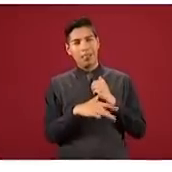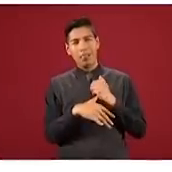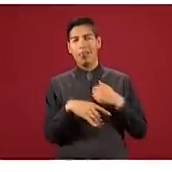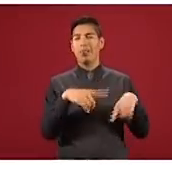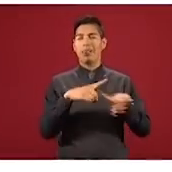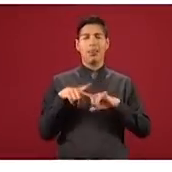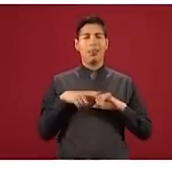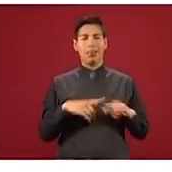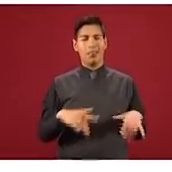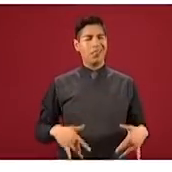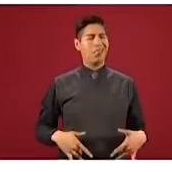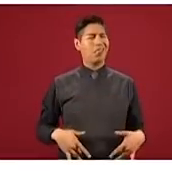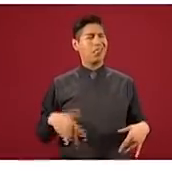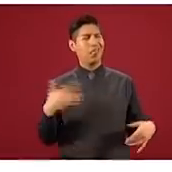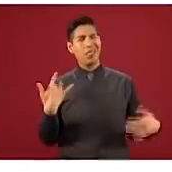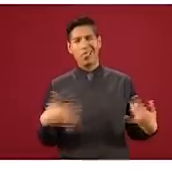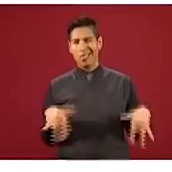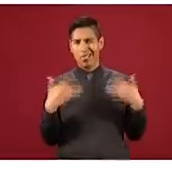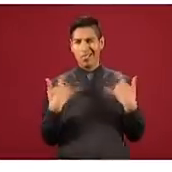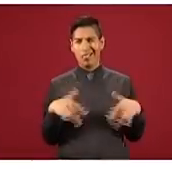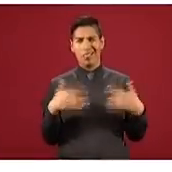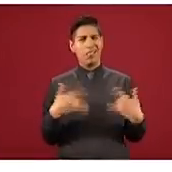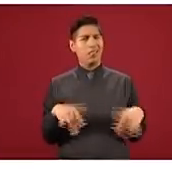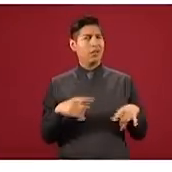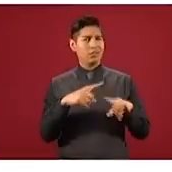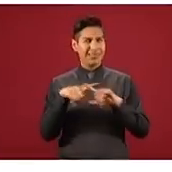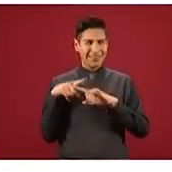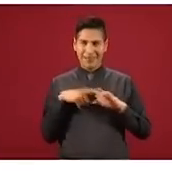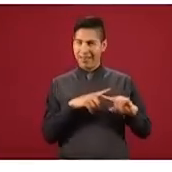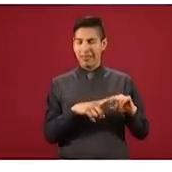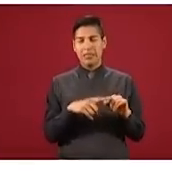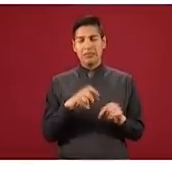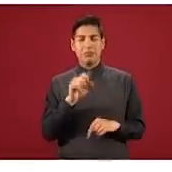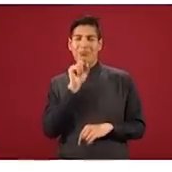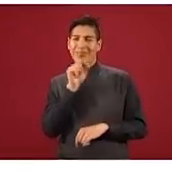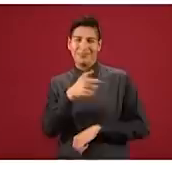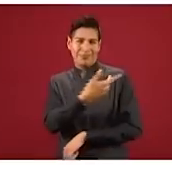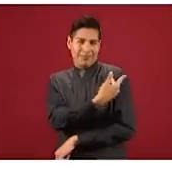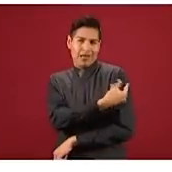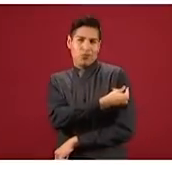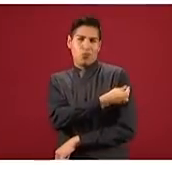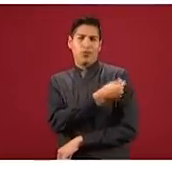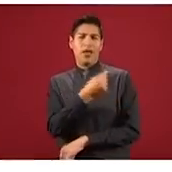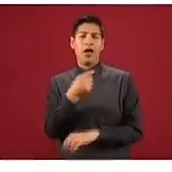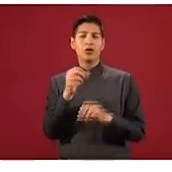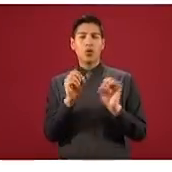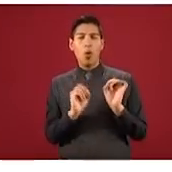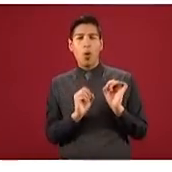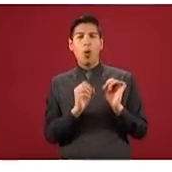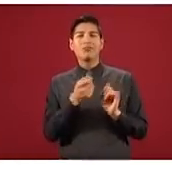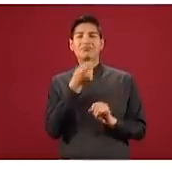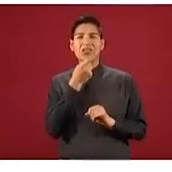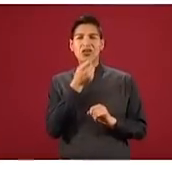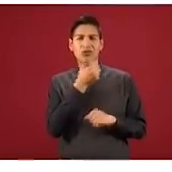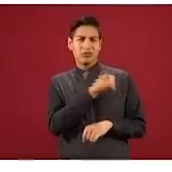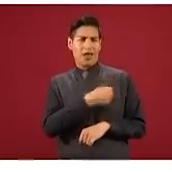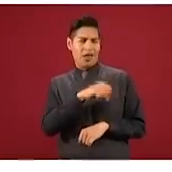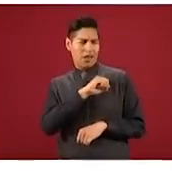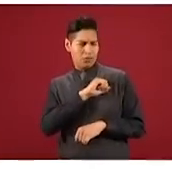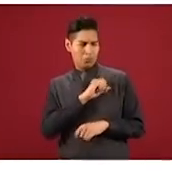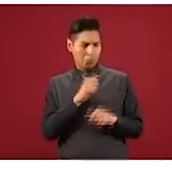problema de gastritis, un problema de diagnóstico básico, la aplicación de vacunas, el control del niño sano, el seguimiento del